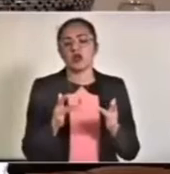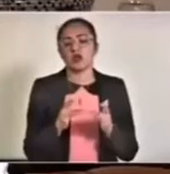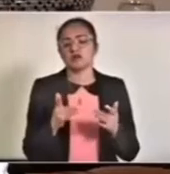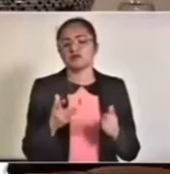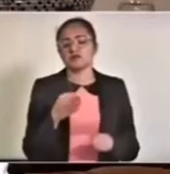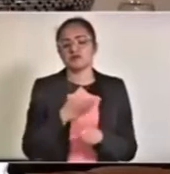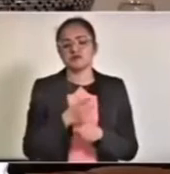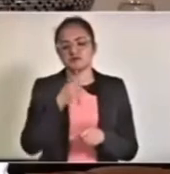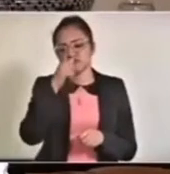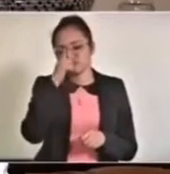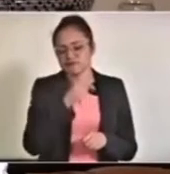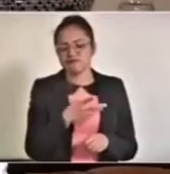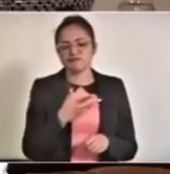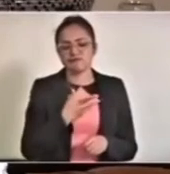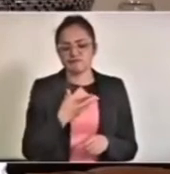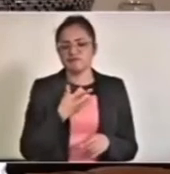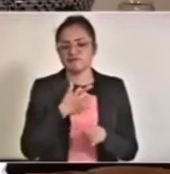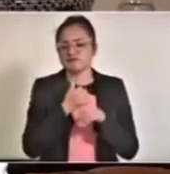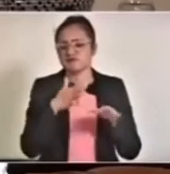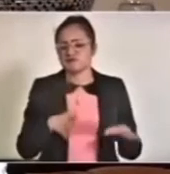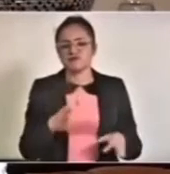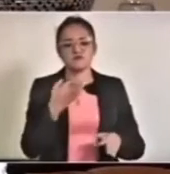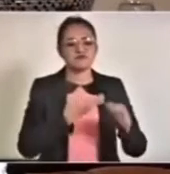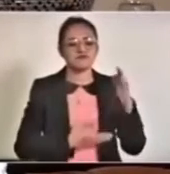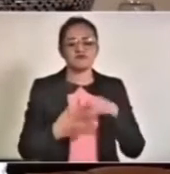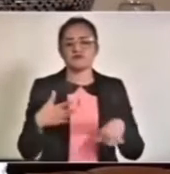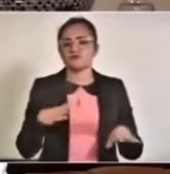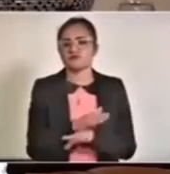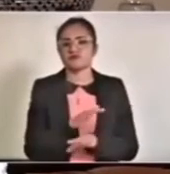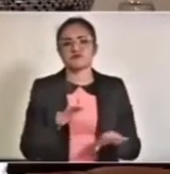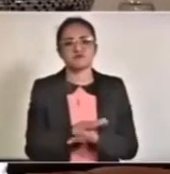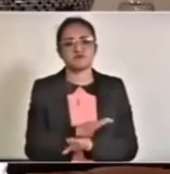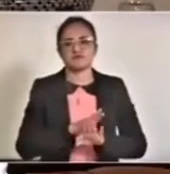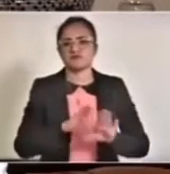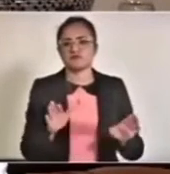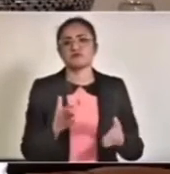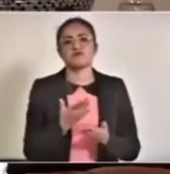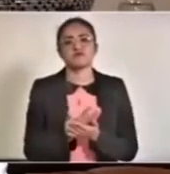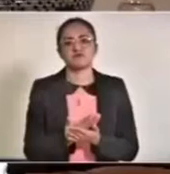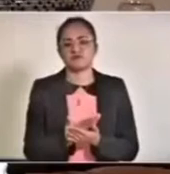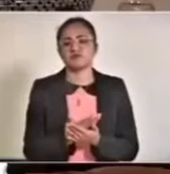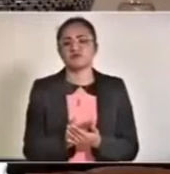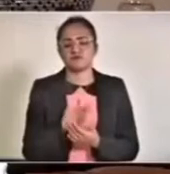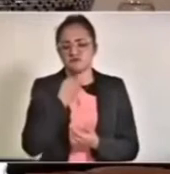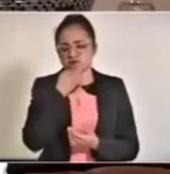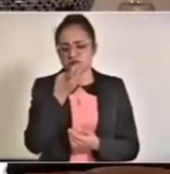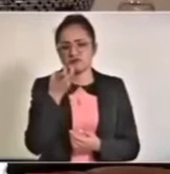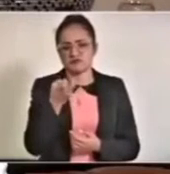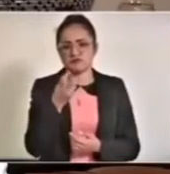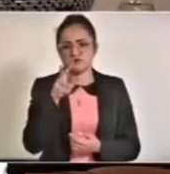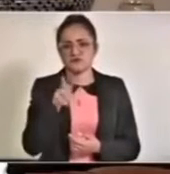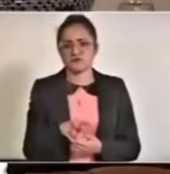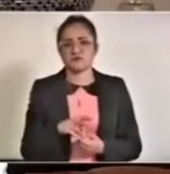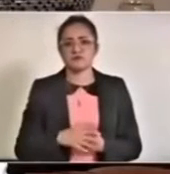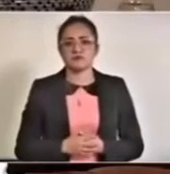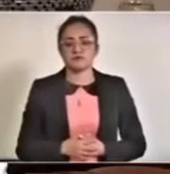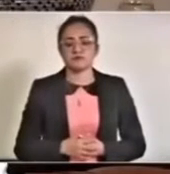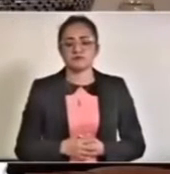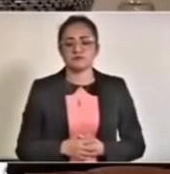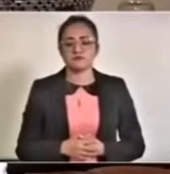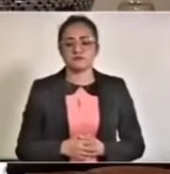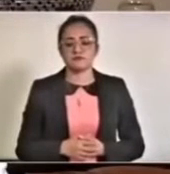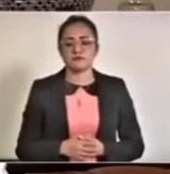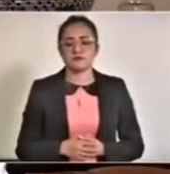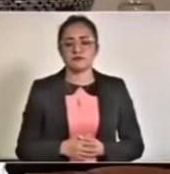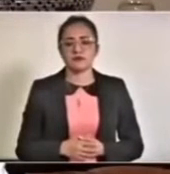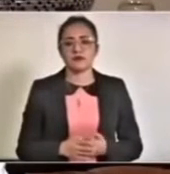tengo información todo a cambiar pronto pero si te lo digo ahora resulta que